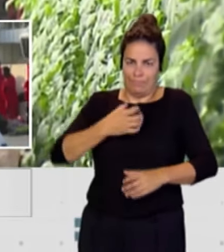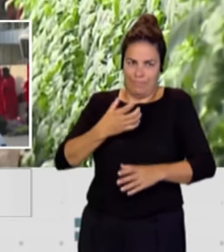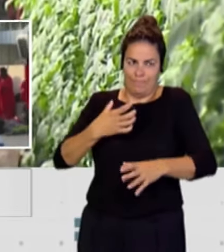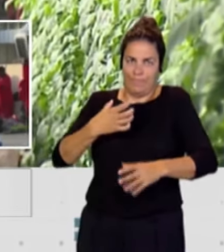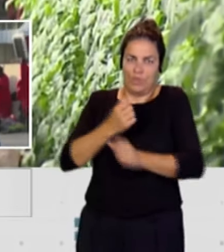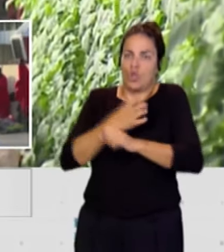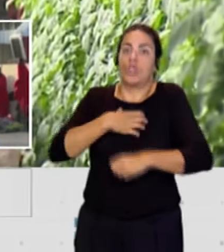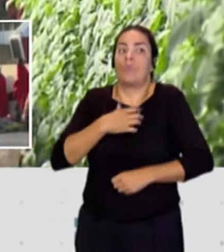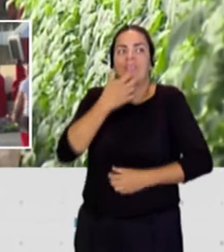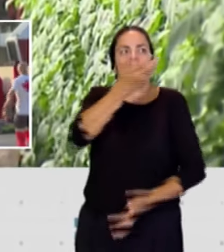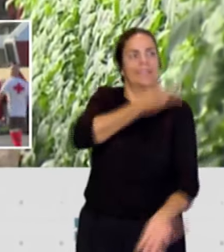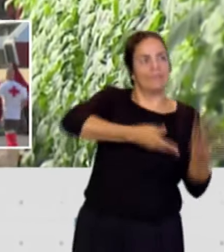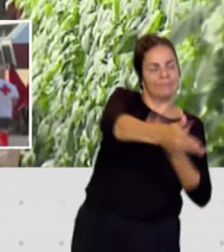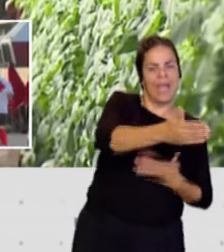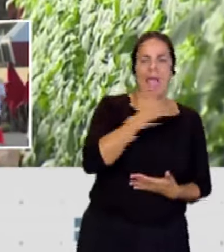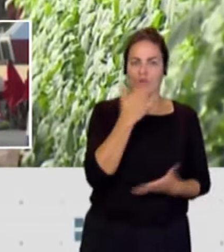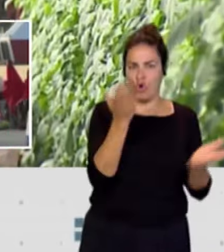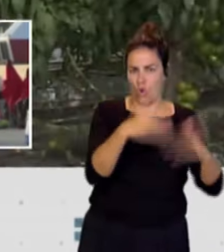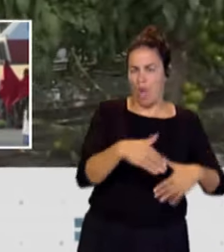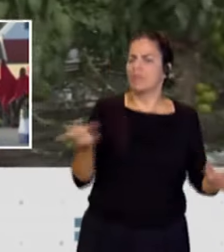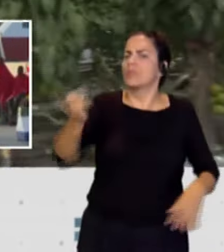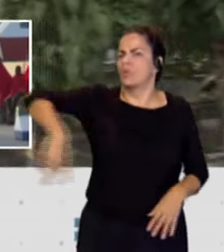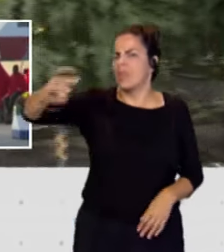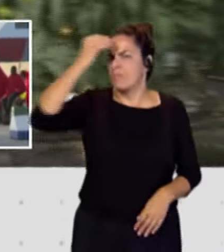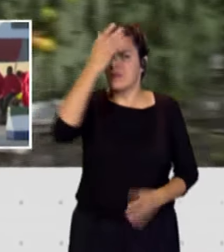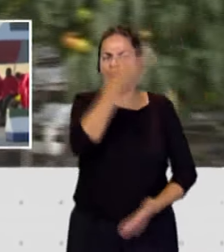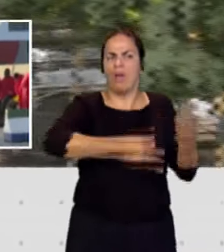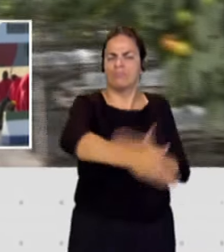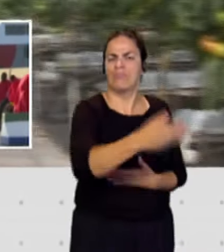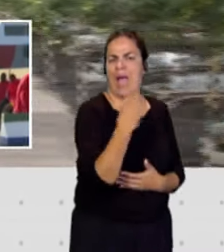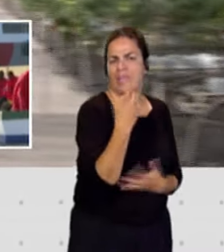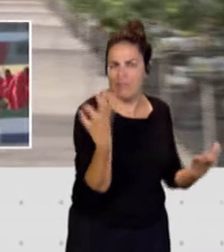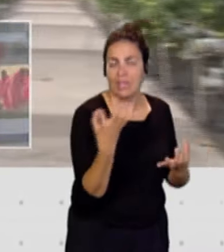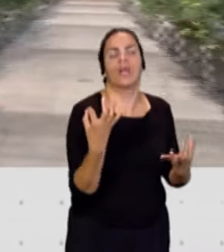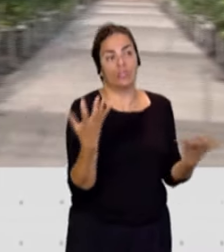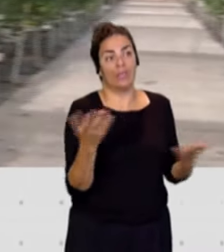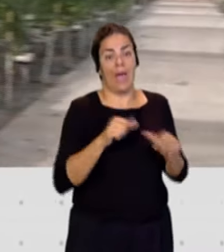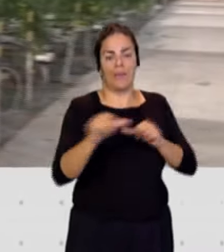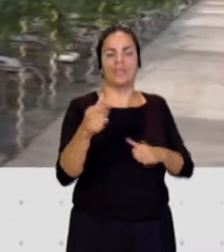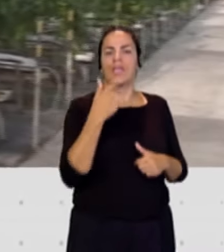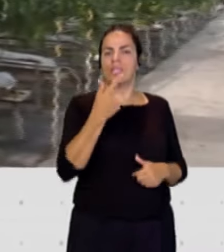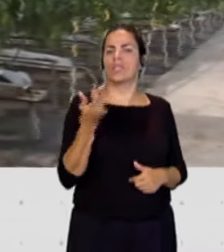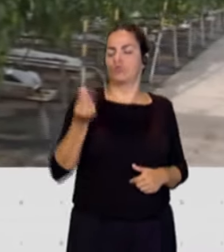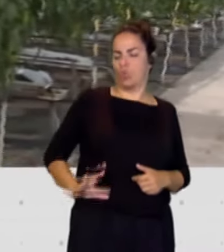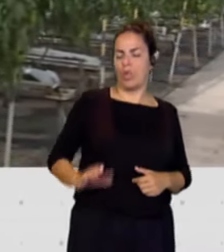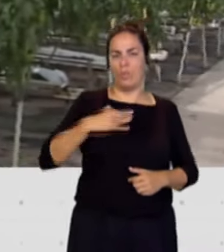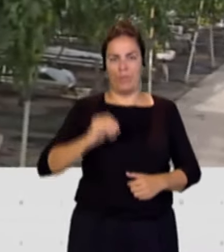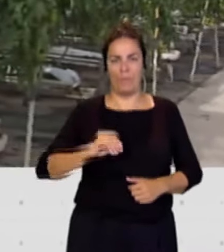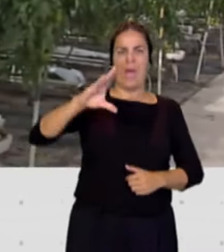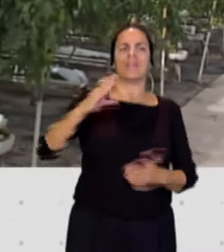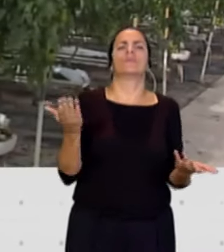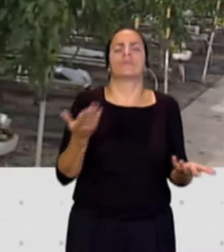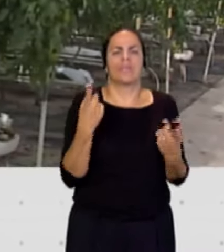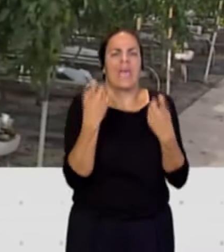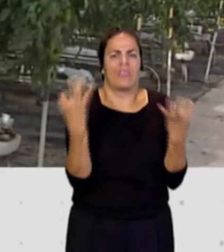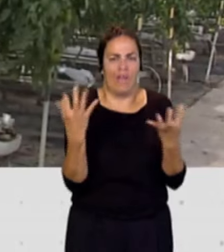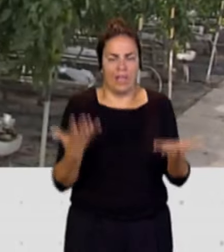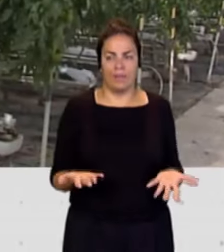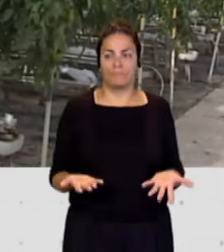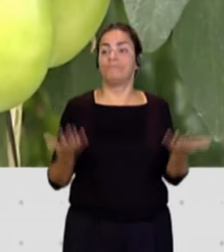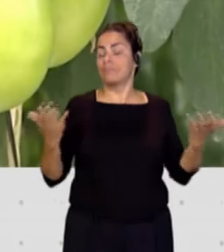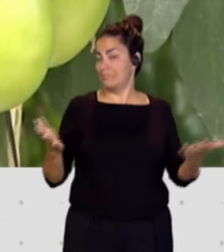por parte de la Administración para que ustedes dijesen sí es posible subir Los sueldos Bueno pues esa compensación Viene un poco a raíz de